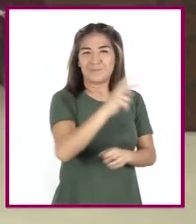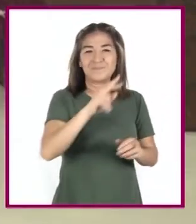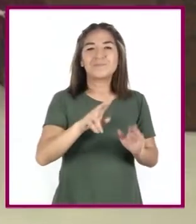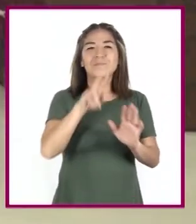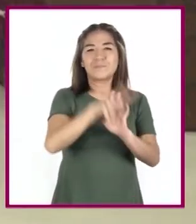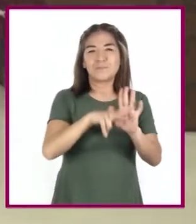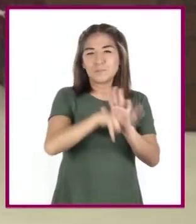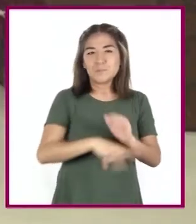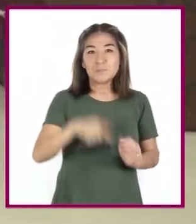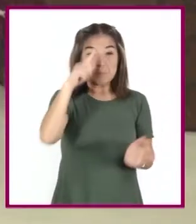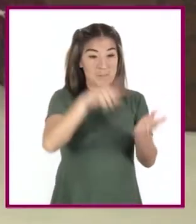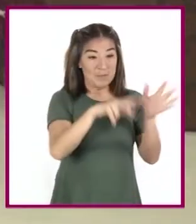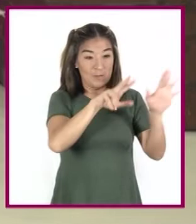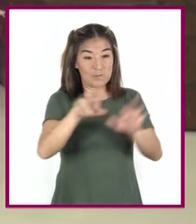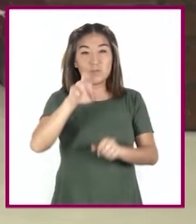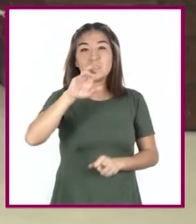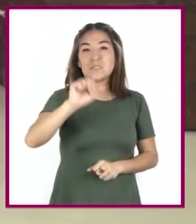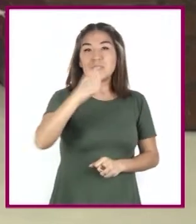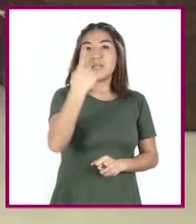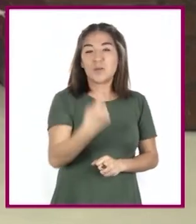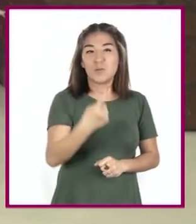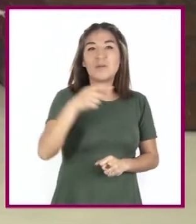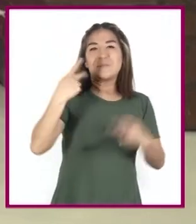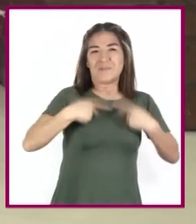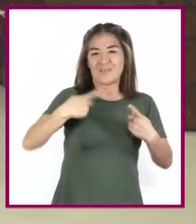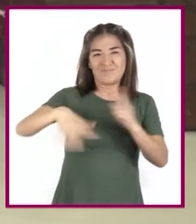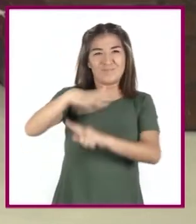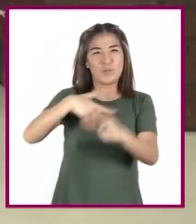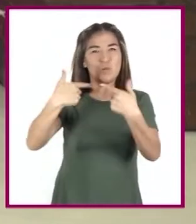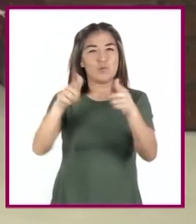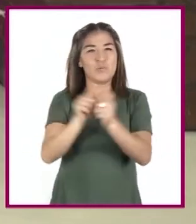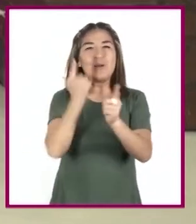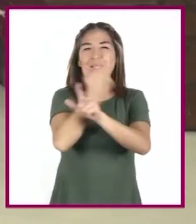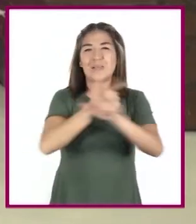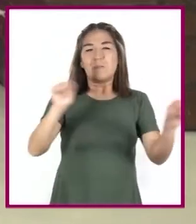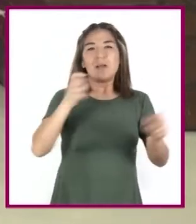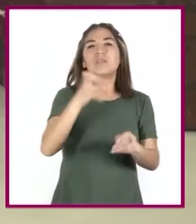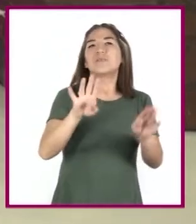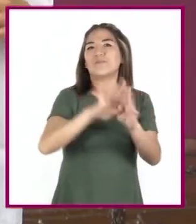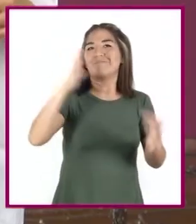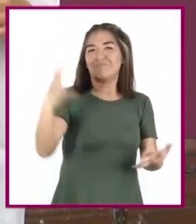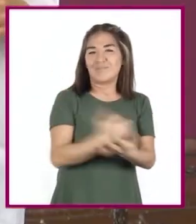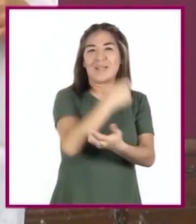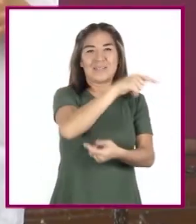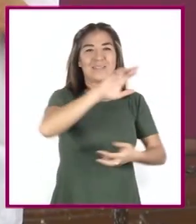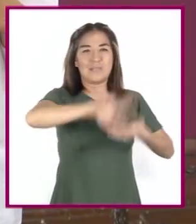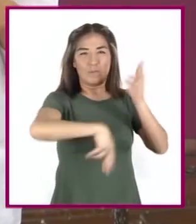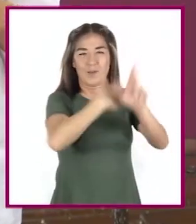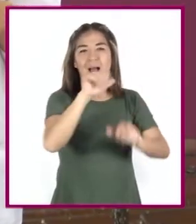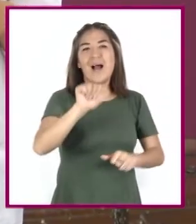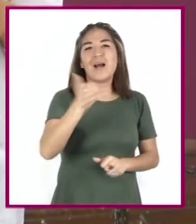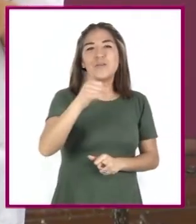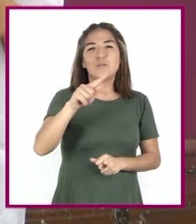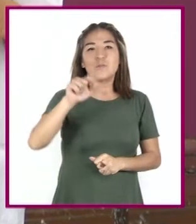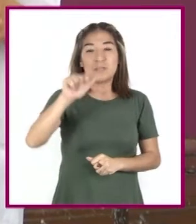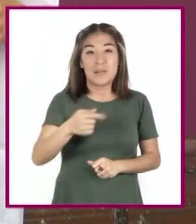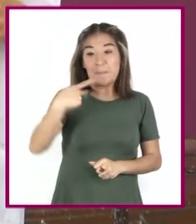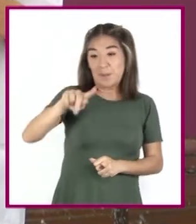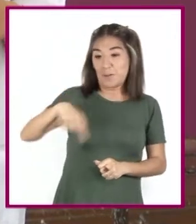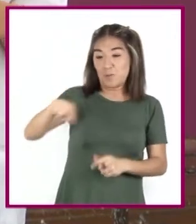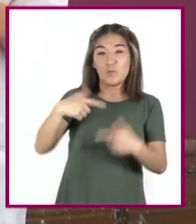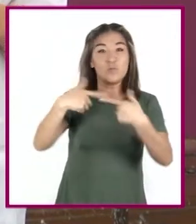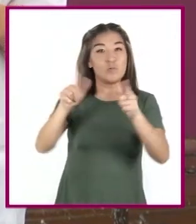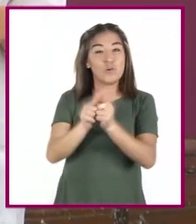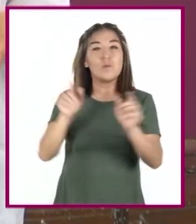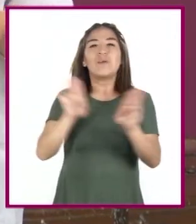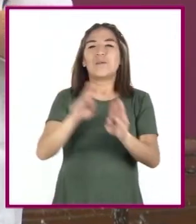en 1861 los liberales obtuvieron el triunfo en la Revolución de Ayutla. Empero, los conservadores no movieron el